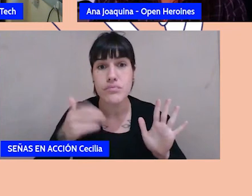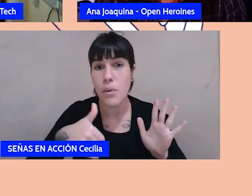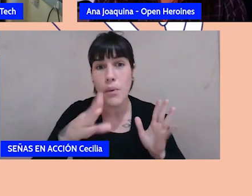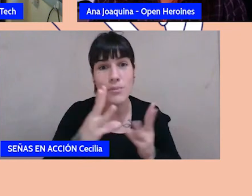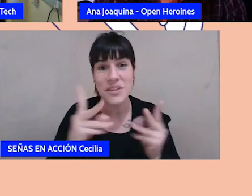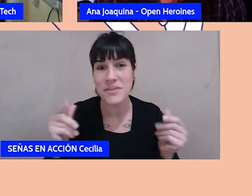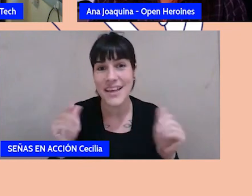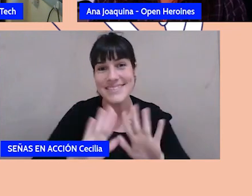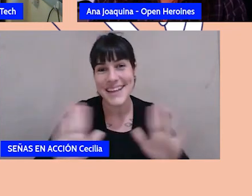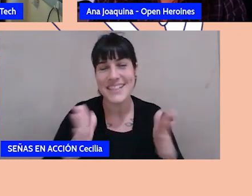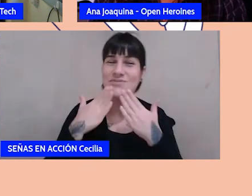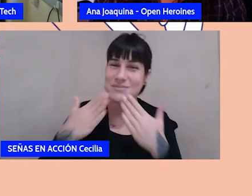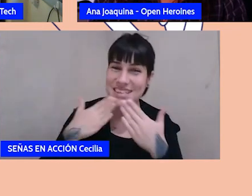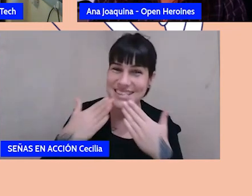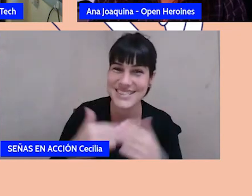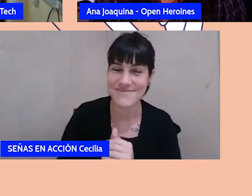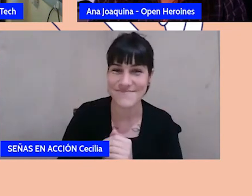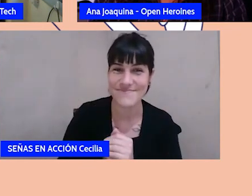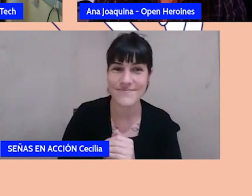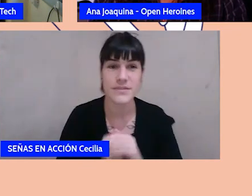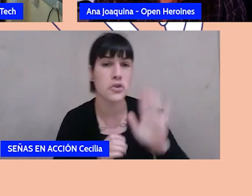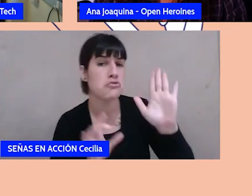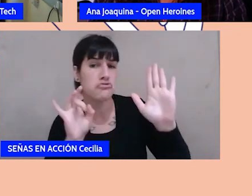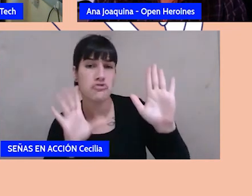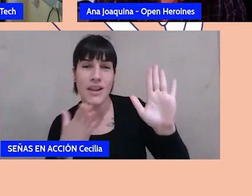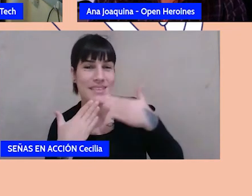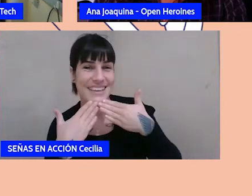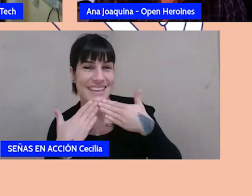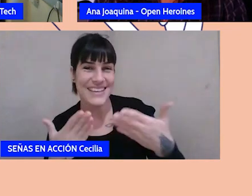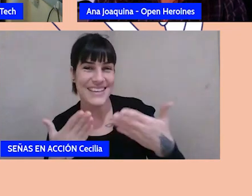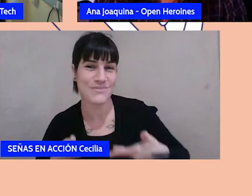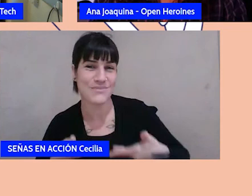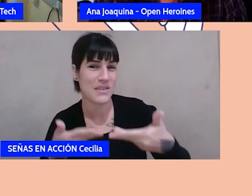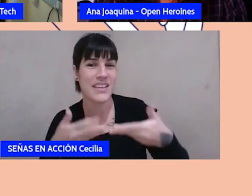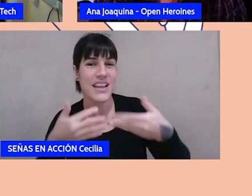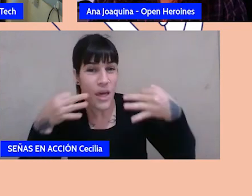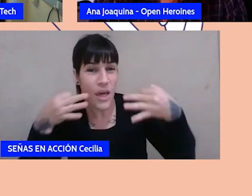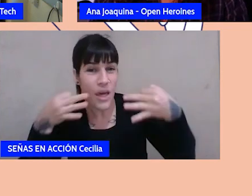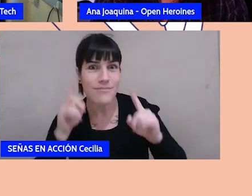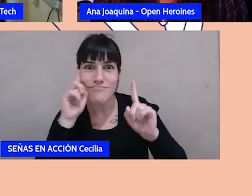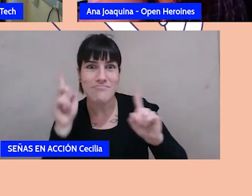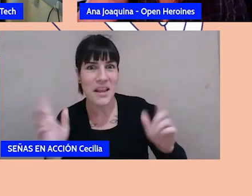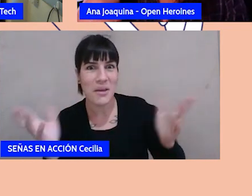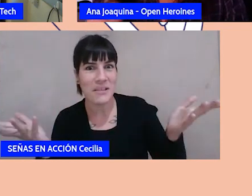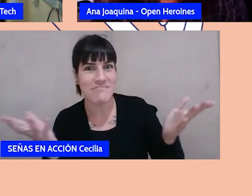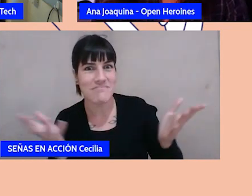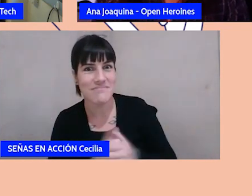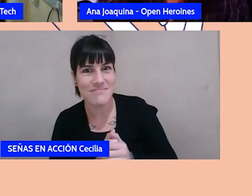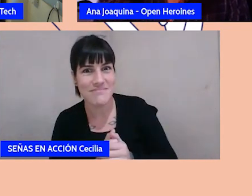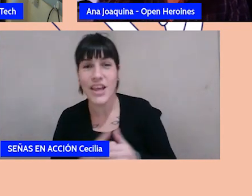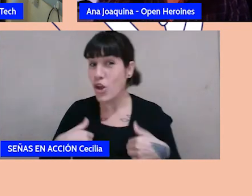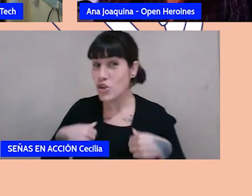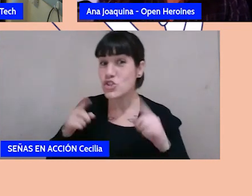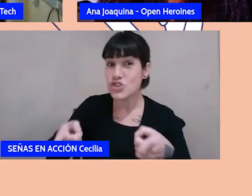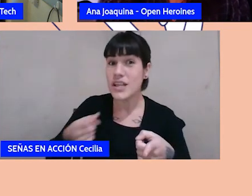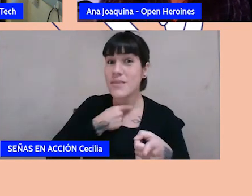muchísimas gracias. Solo dar las gracias por la invitación. La verdad que increíble. Yo también quisiera dar